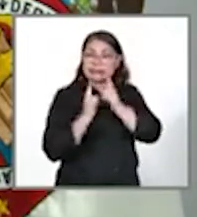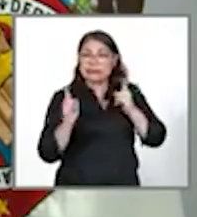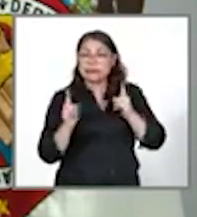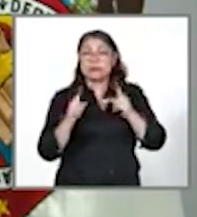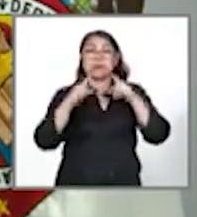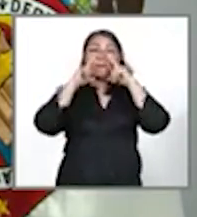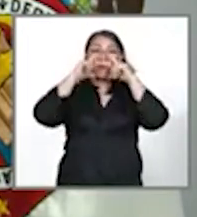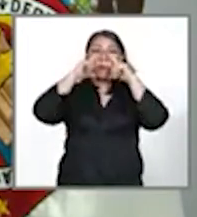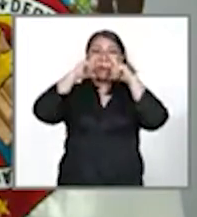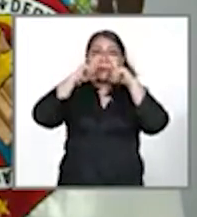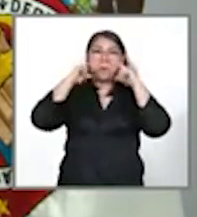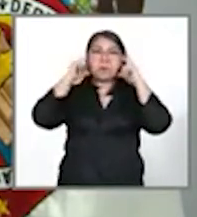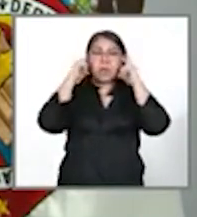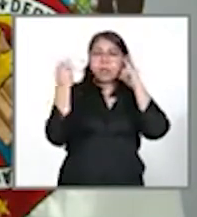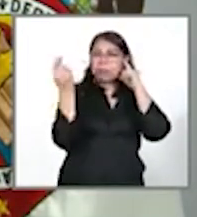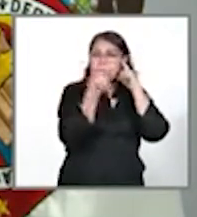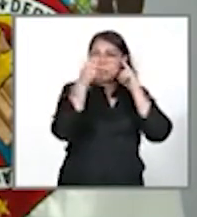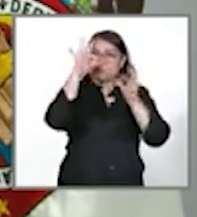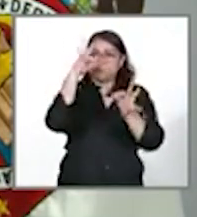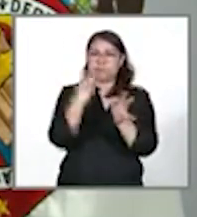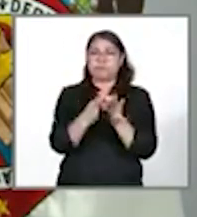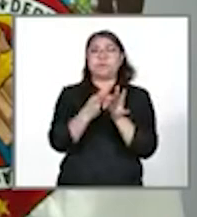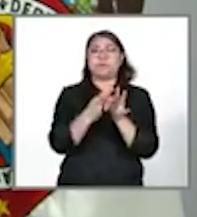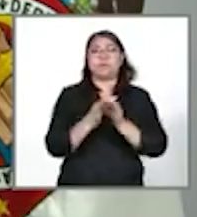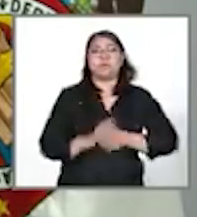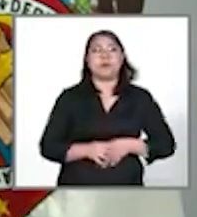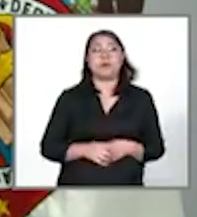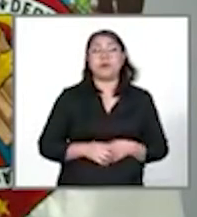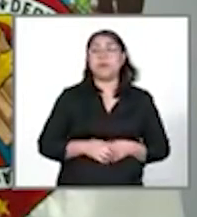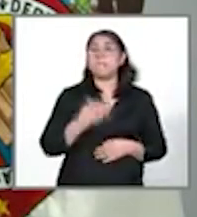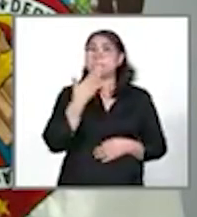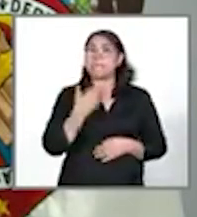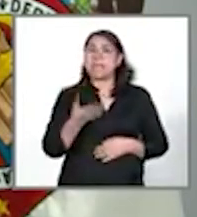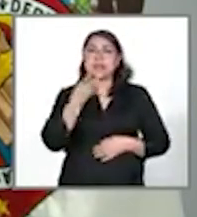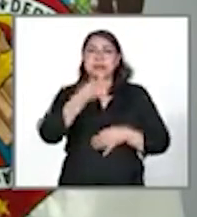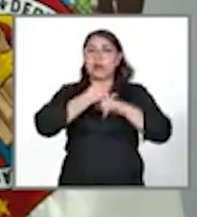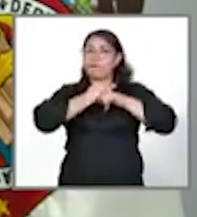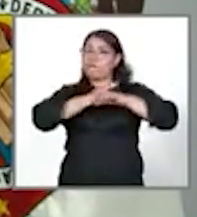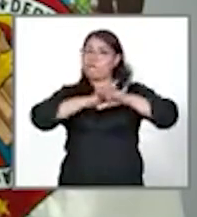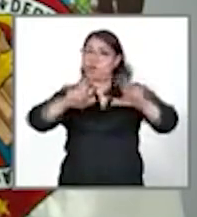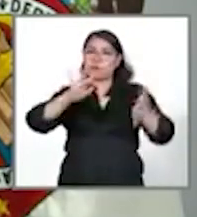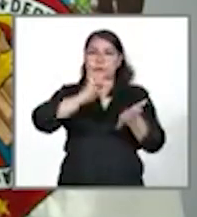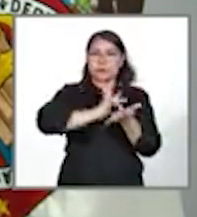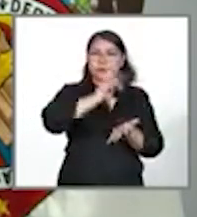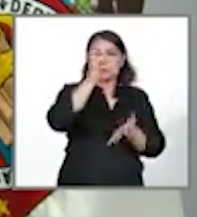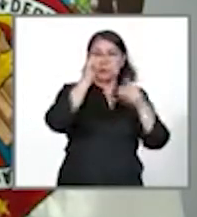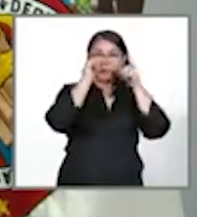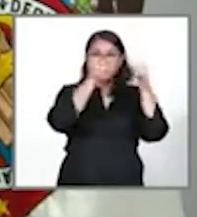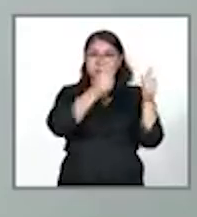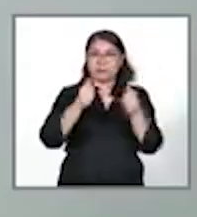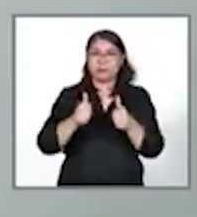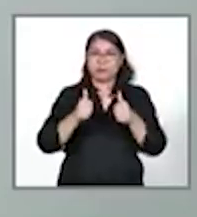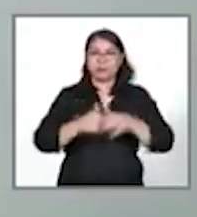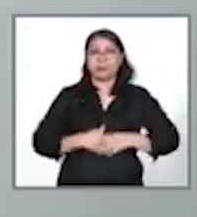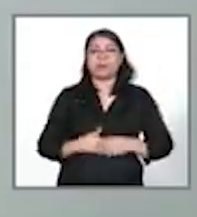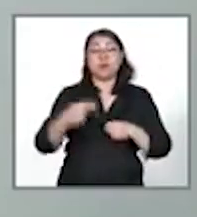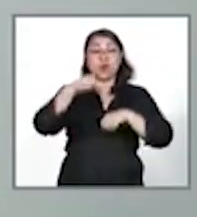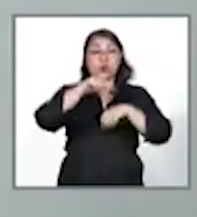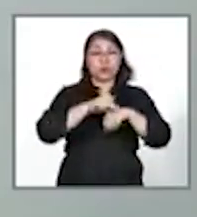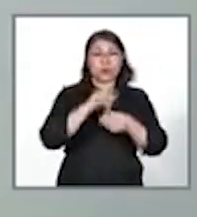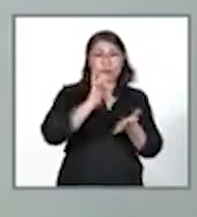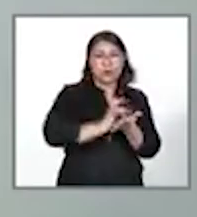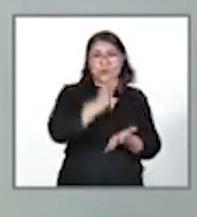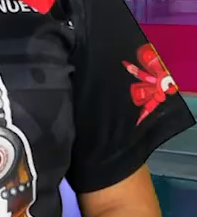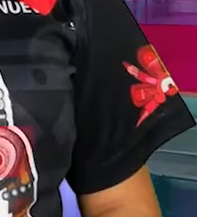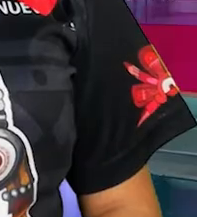correcto del cubrebocas. Por el día de hoy, este es el panorama. Les agradezco su atención. Doctor, muchísimas